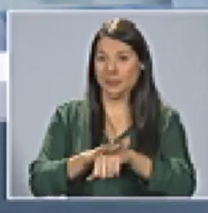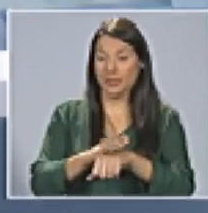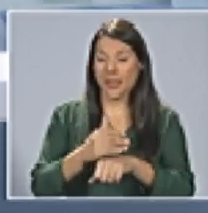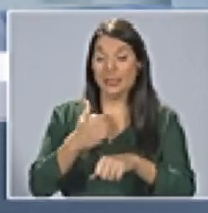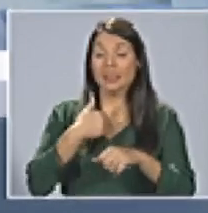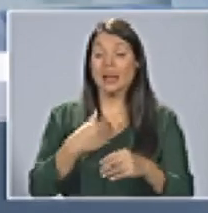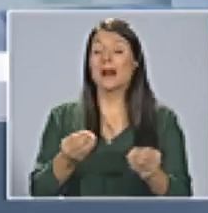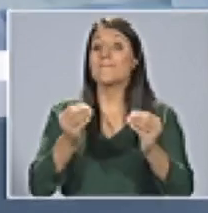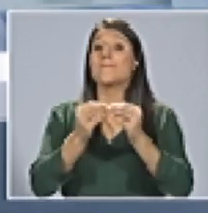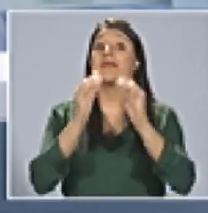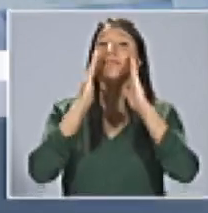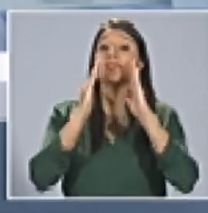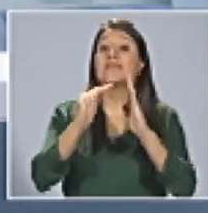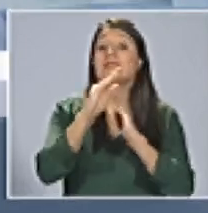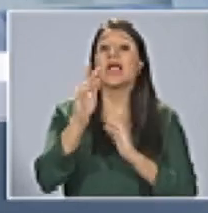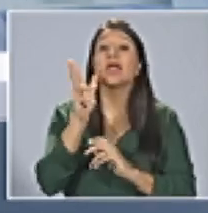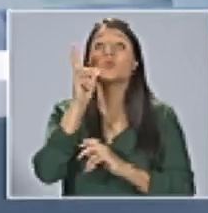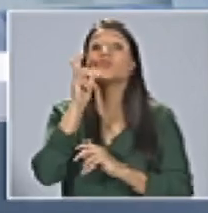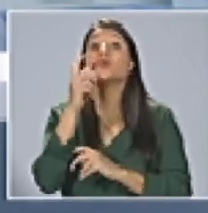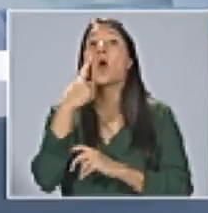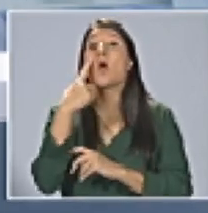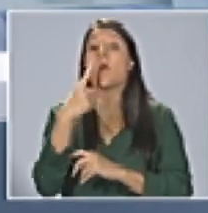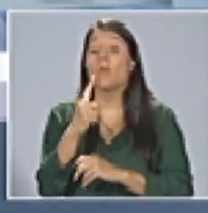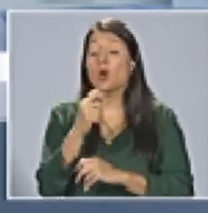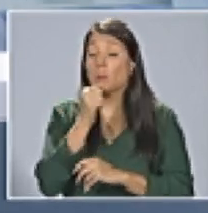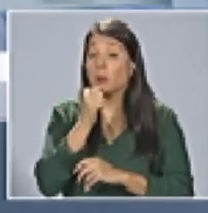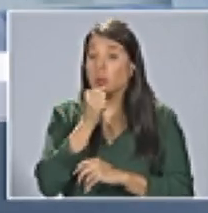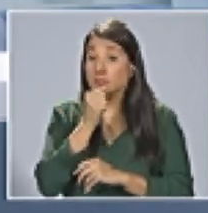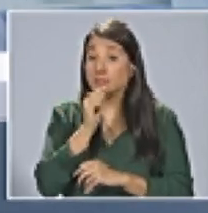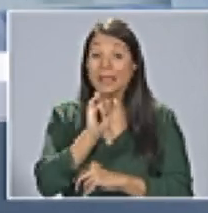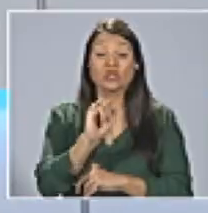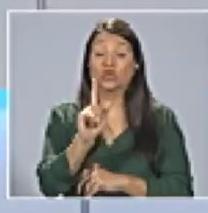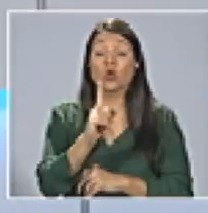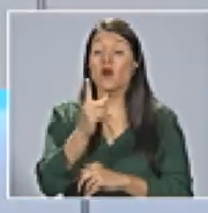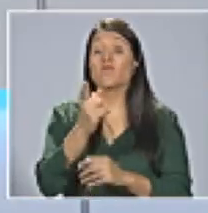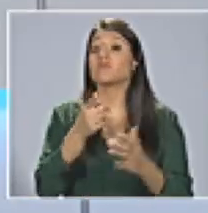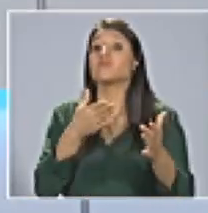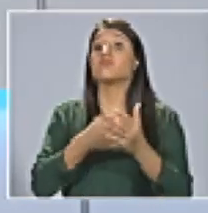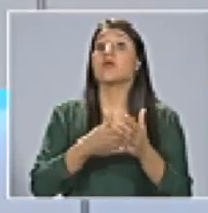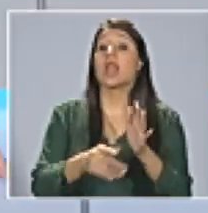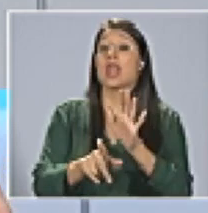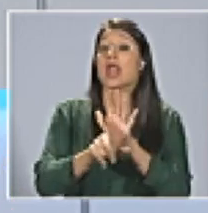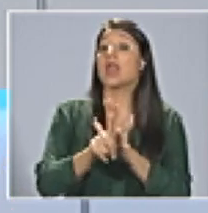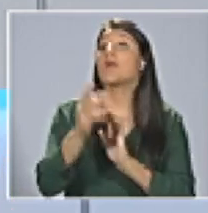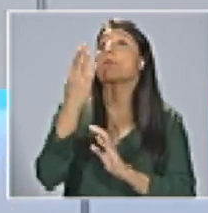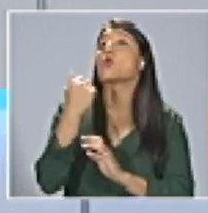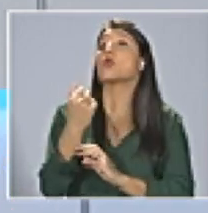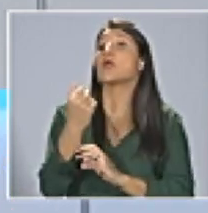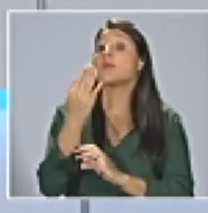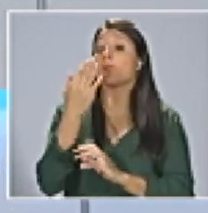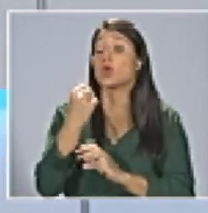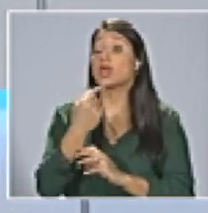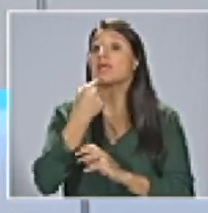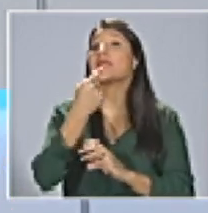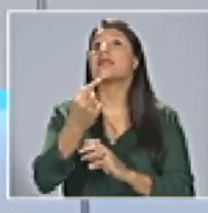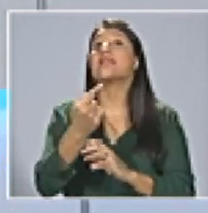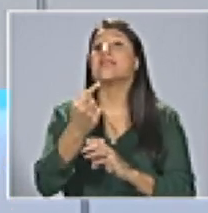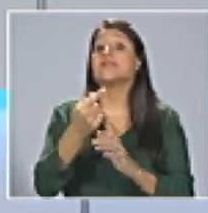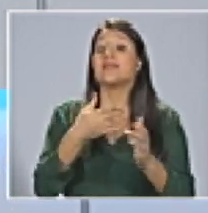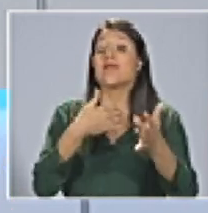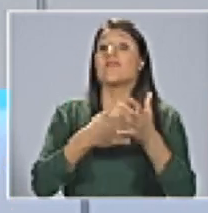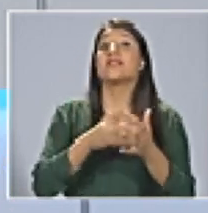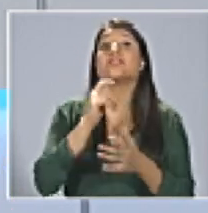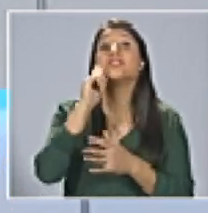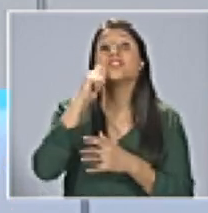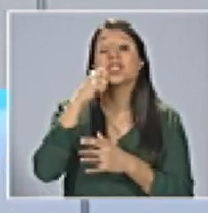atendidos y escuchados por parte de los medios de comunicación. Eso no violaría la ley, porque lo que la ley dispone es el secreto de la decisión,